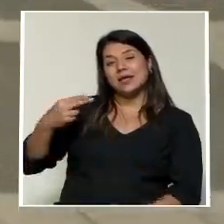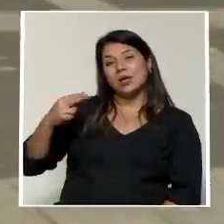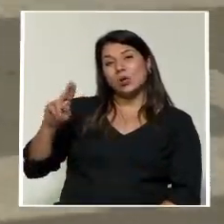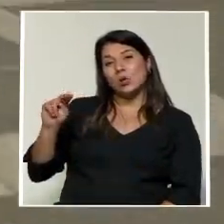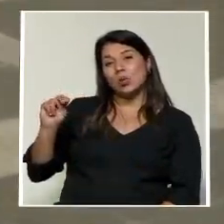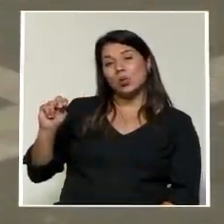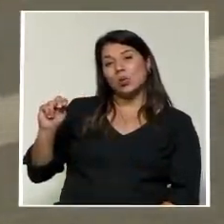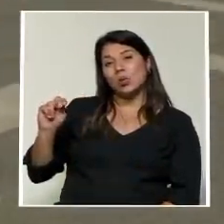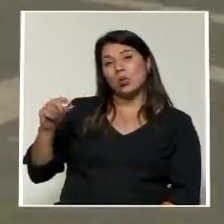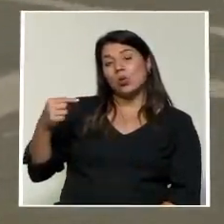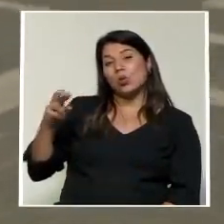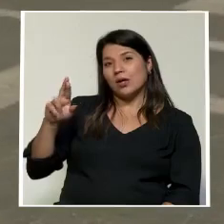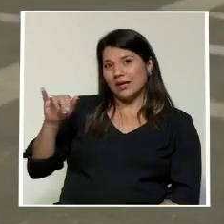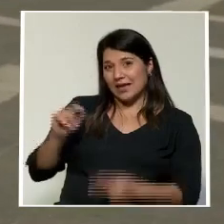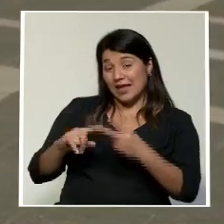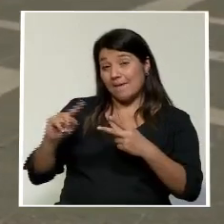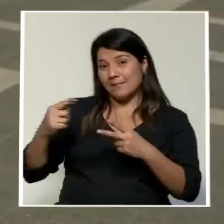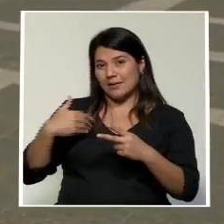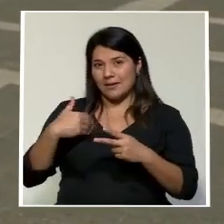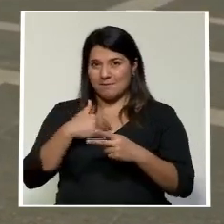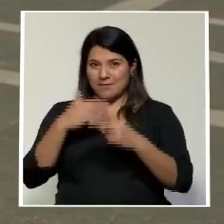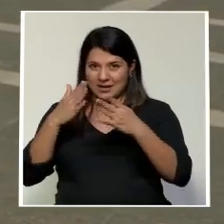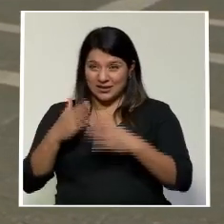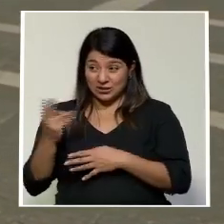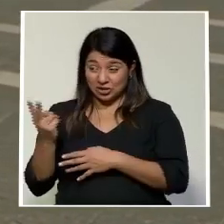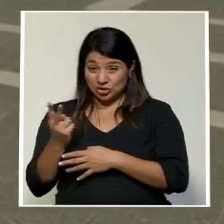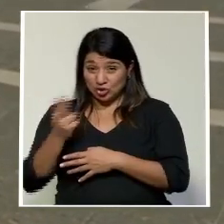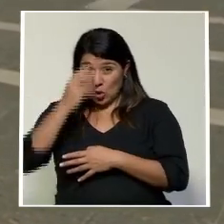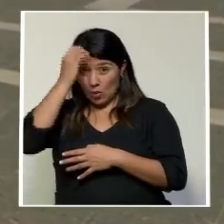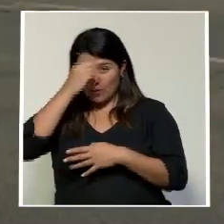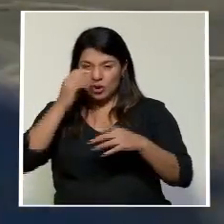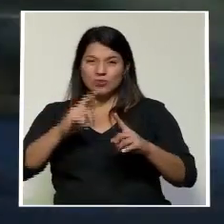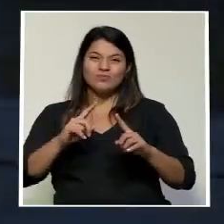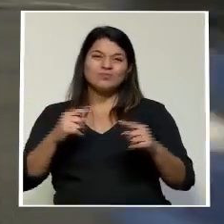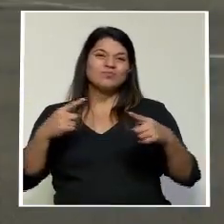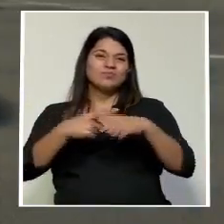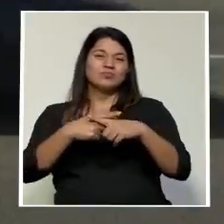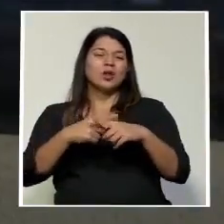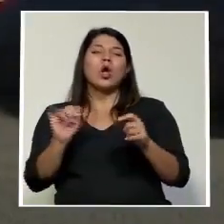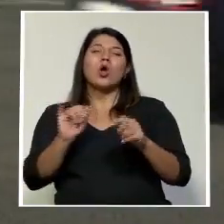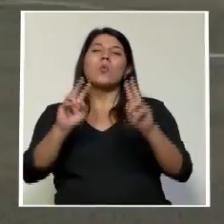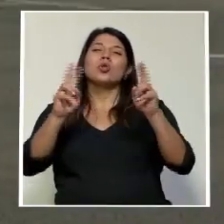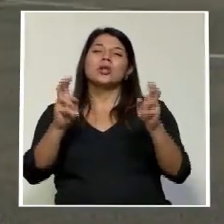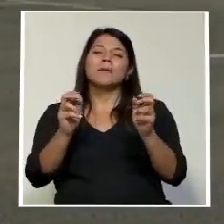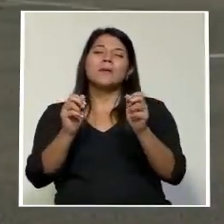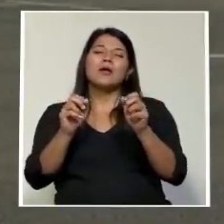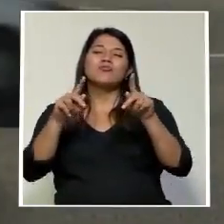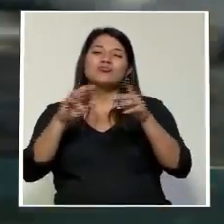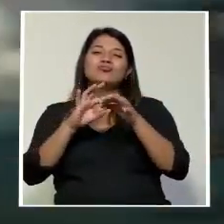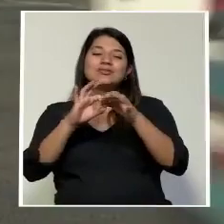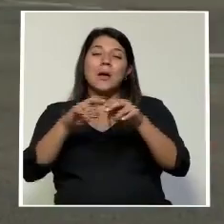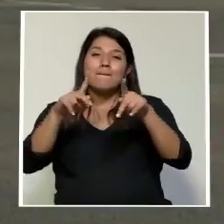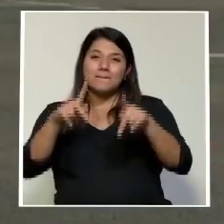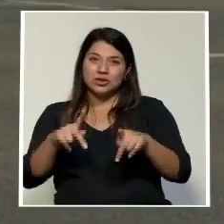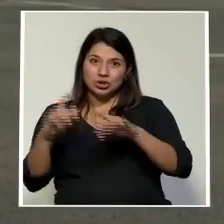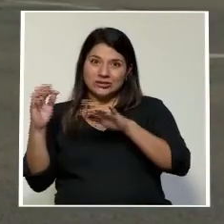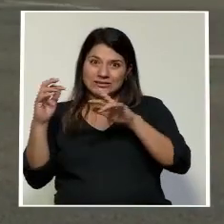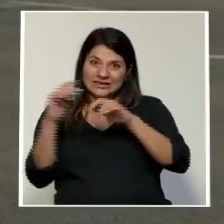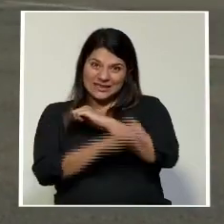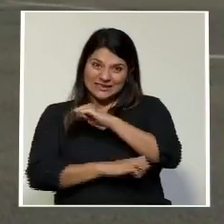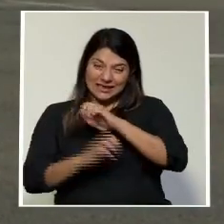orván cuyas posturas son diametralmente opuestas en temas como la inmigración budapest es solo una parada para el papa antes de su